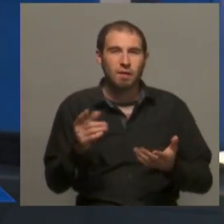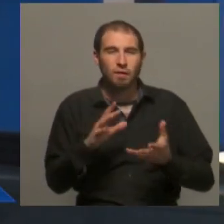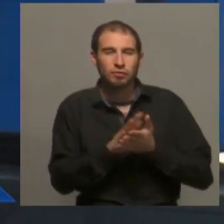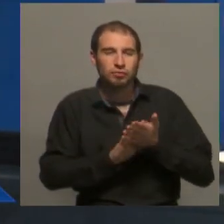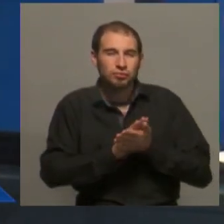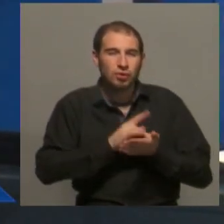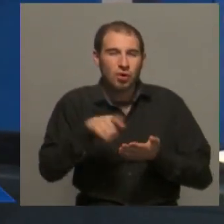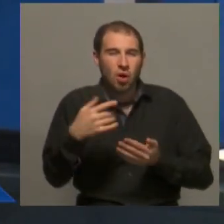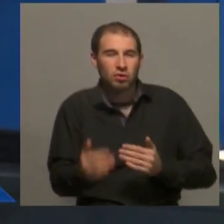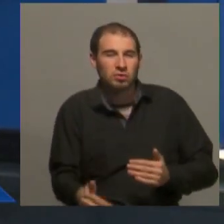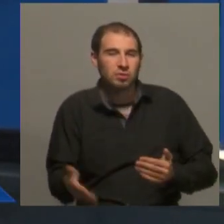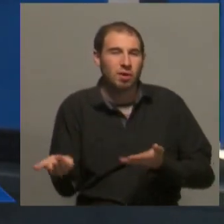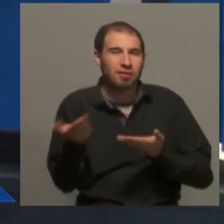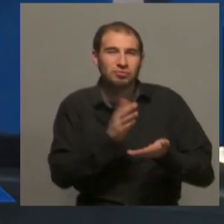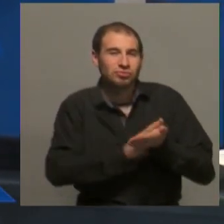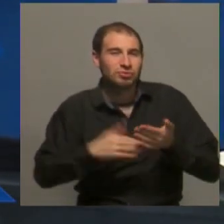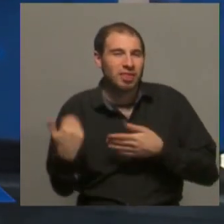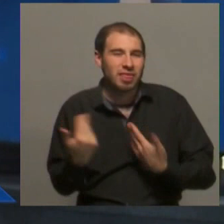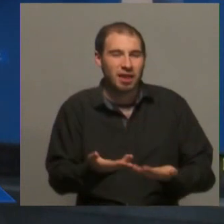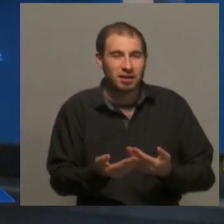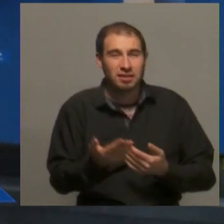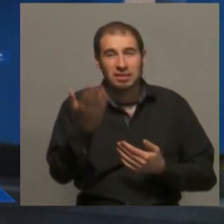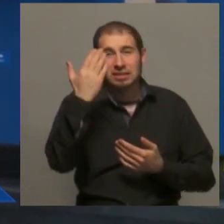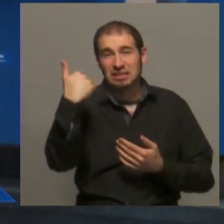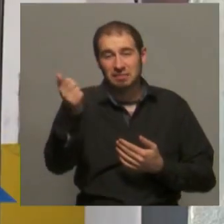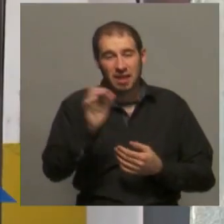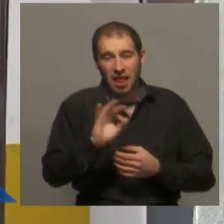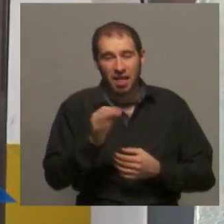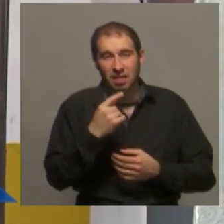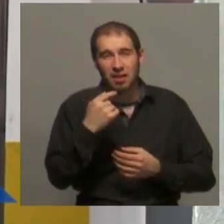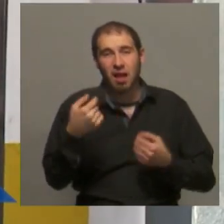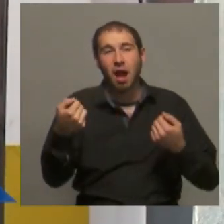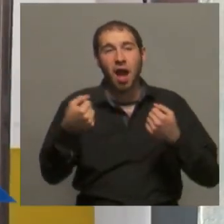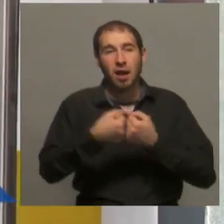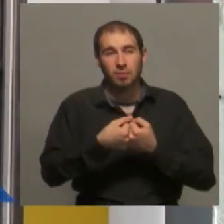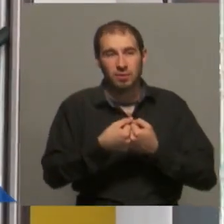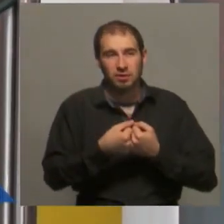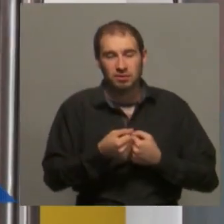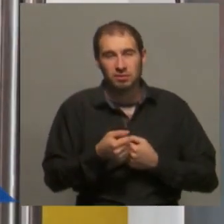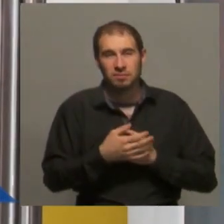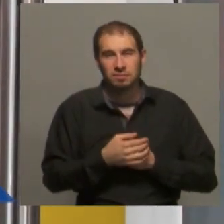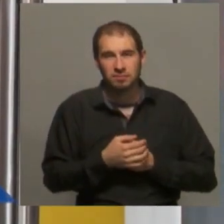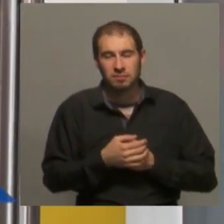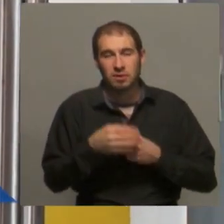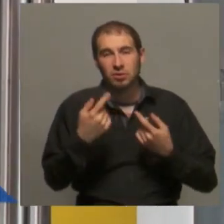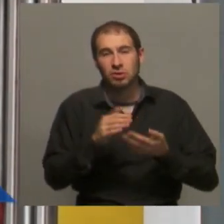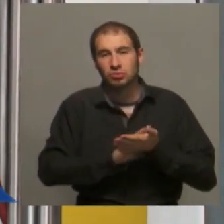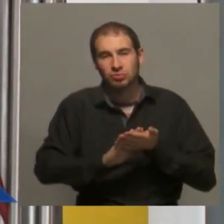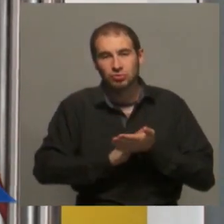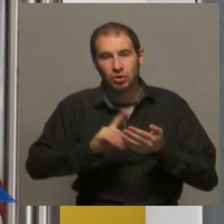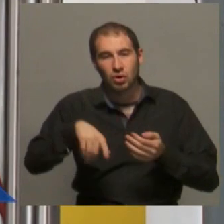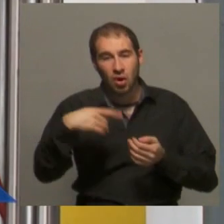alternativa de compensación, no nos llamó en ningún momento para consensuar alguna